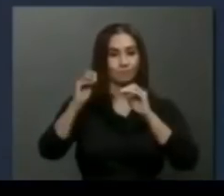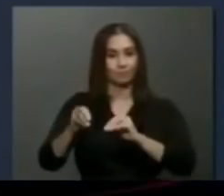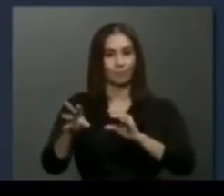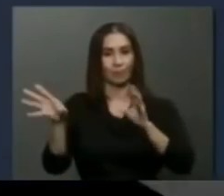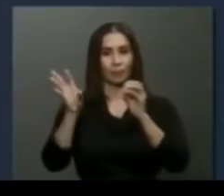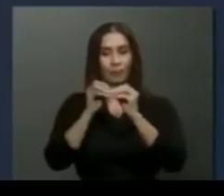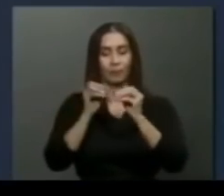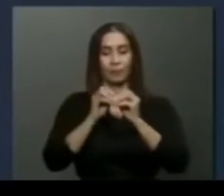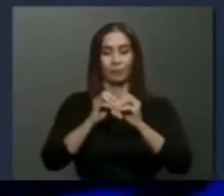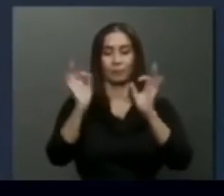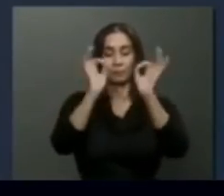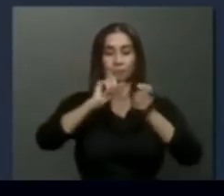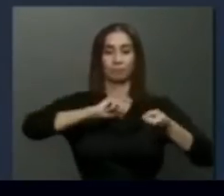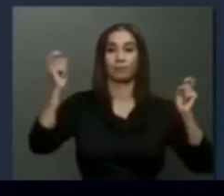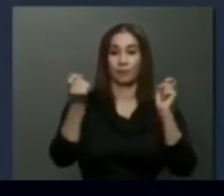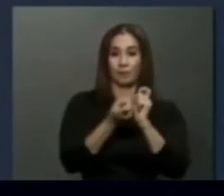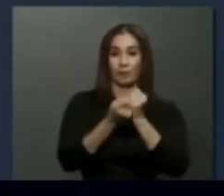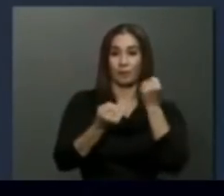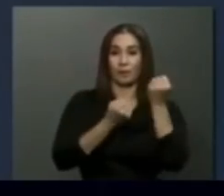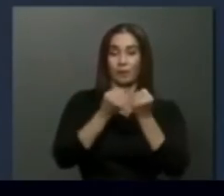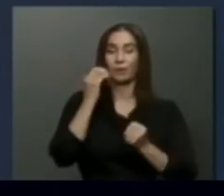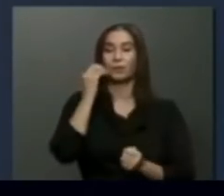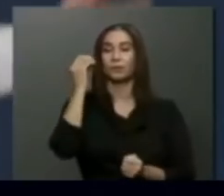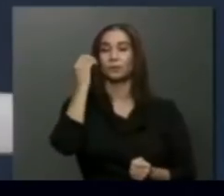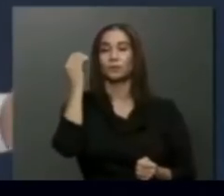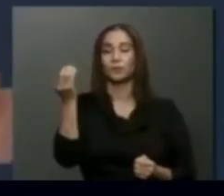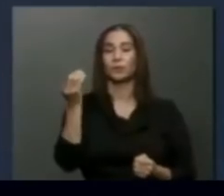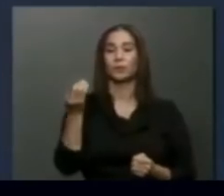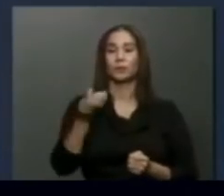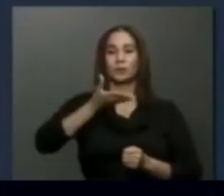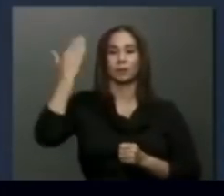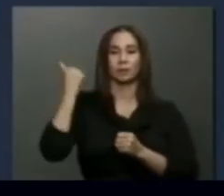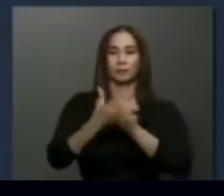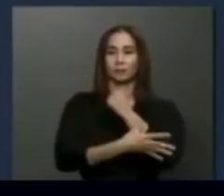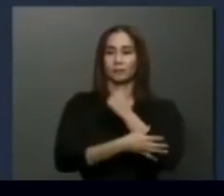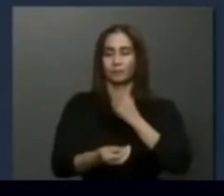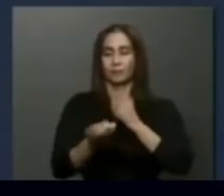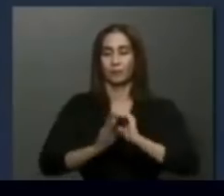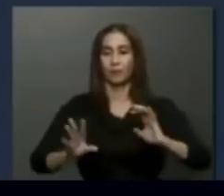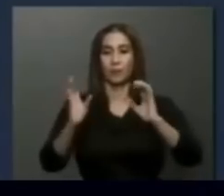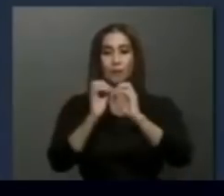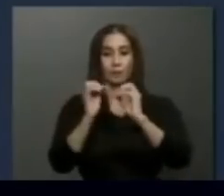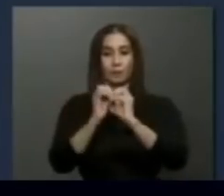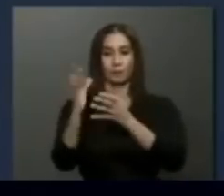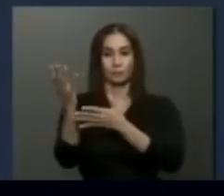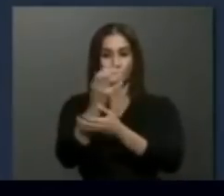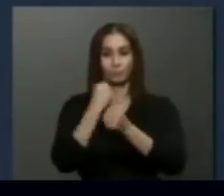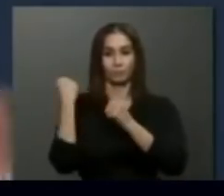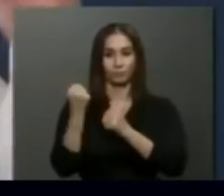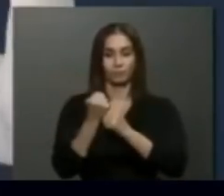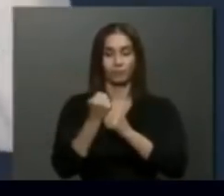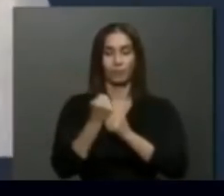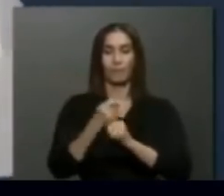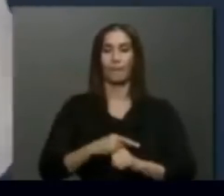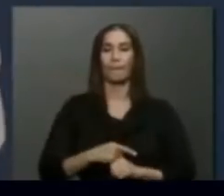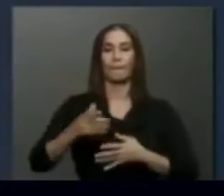acciones transformadoras a favor de los hogares más desprotegidos y tenemos más empoderamiento.